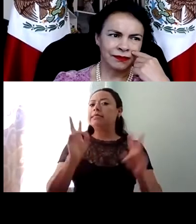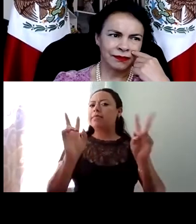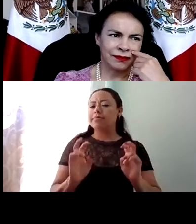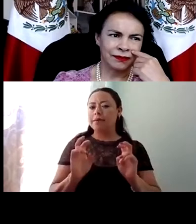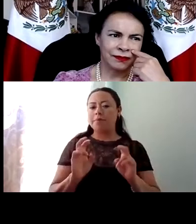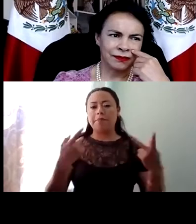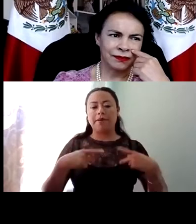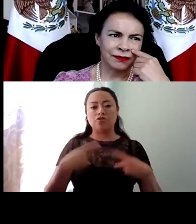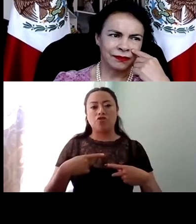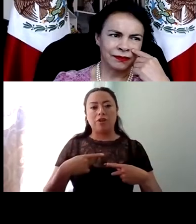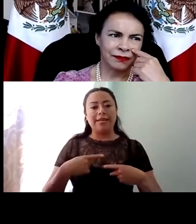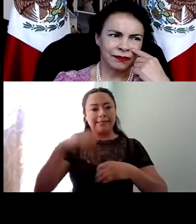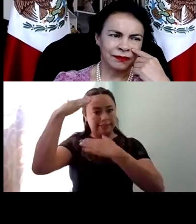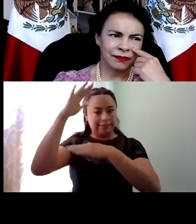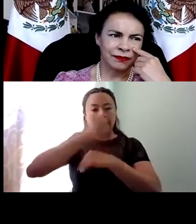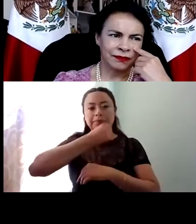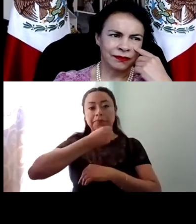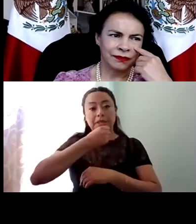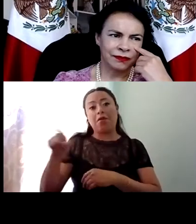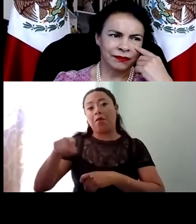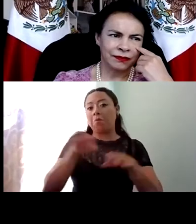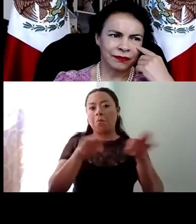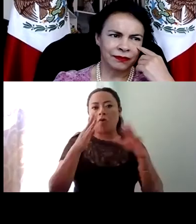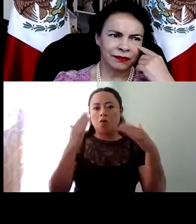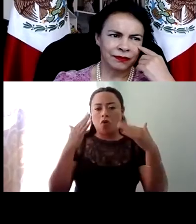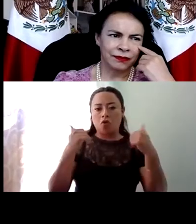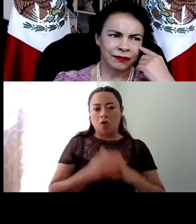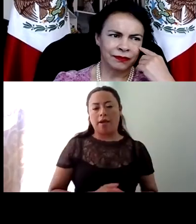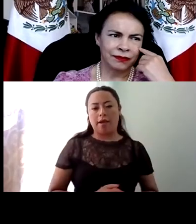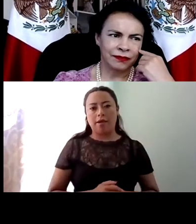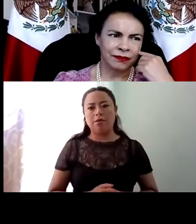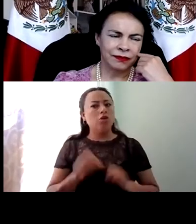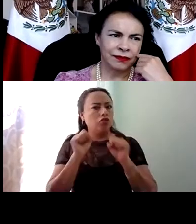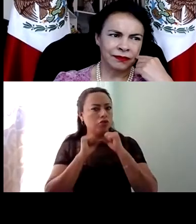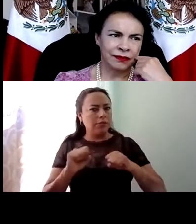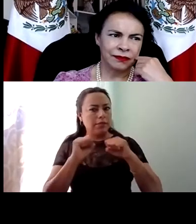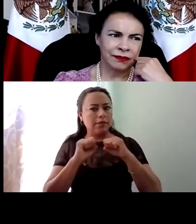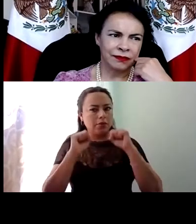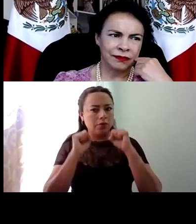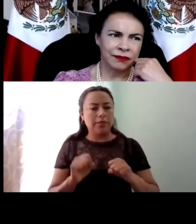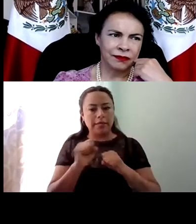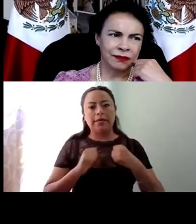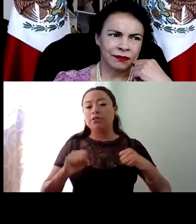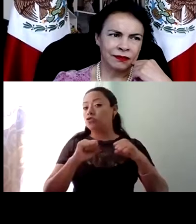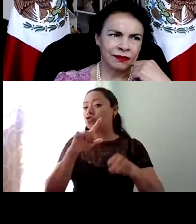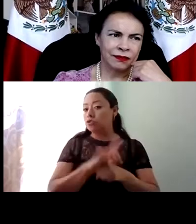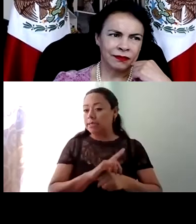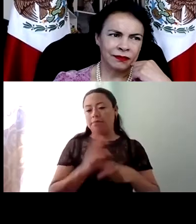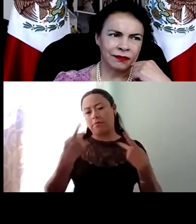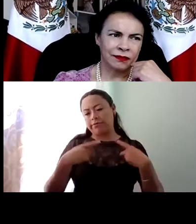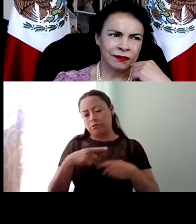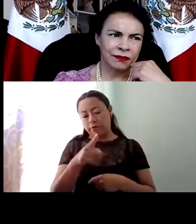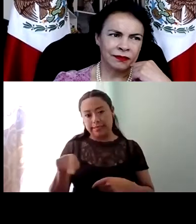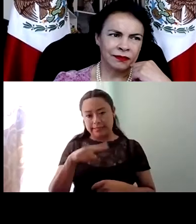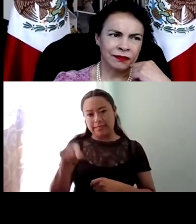empleo, pues sobre el desempleo y la seguridad social de estas personas, que se han agudizado más ahora